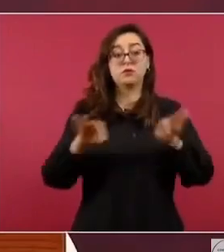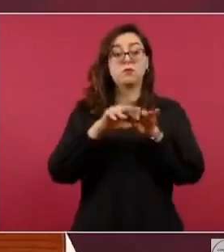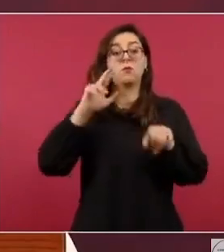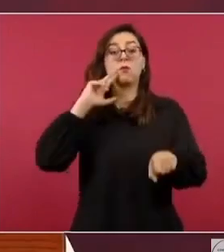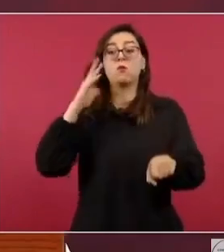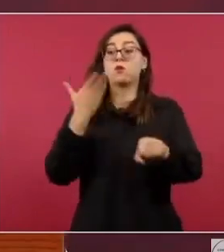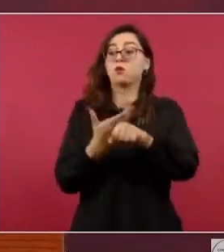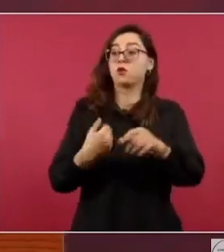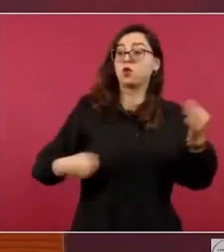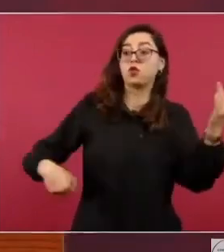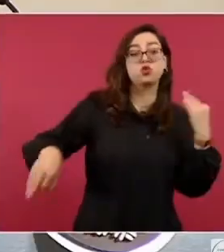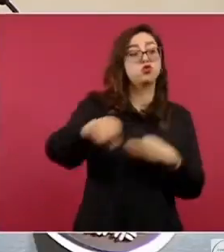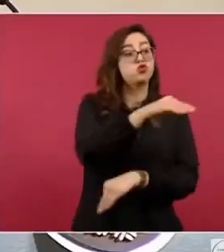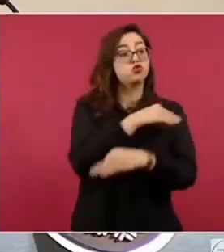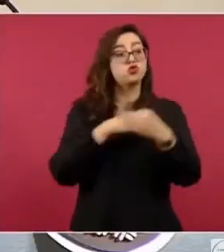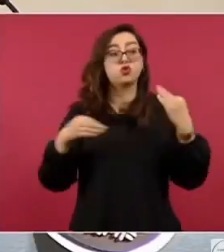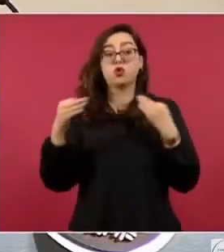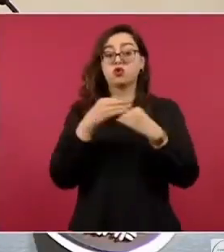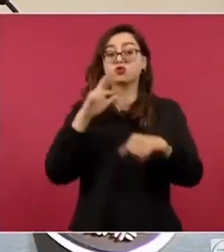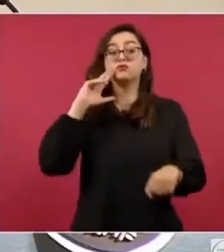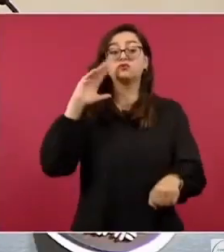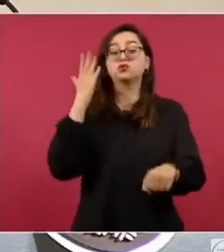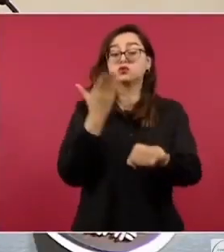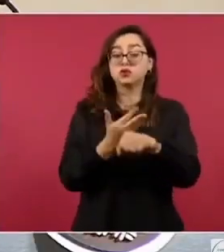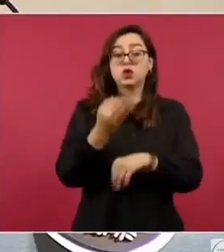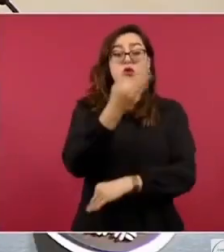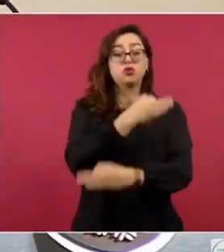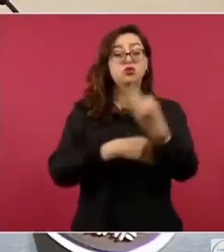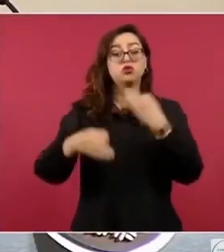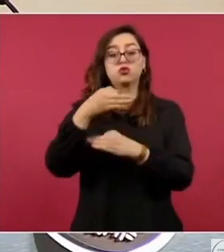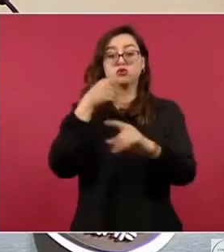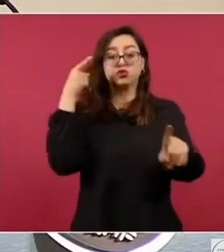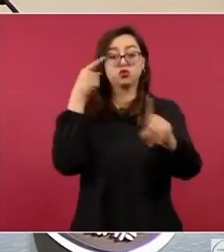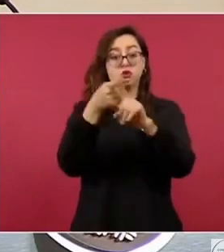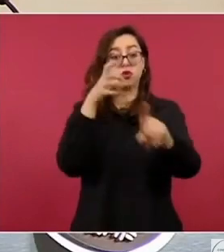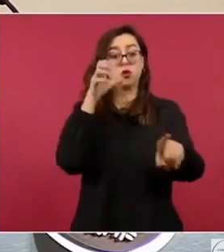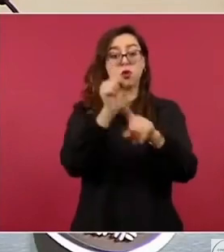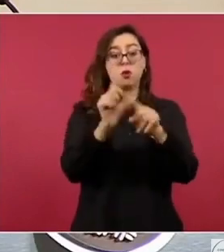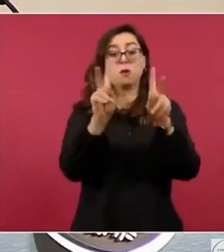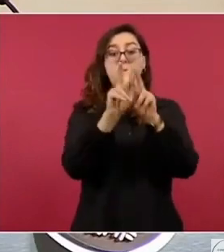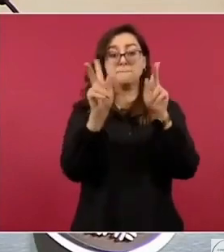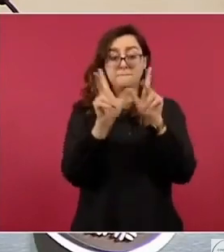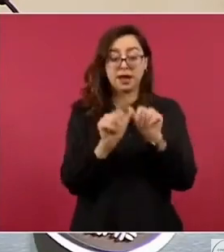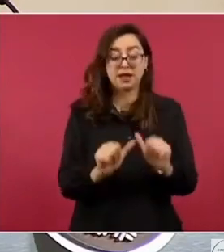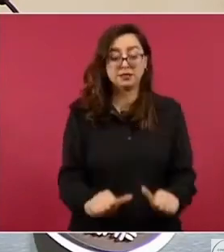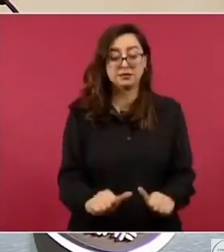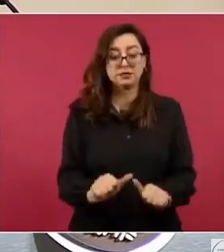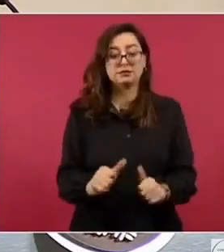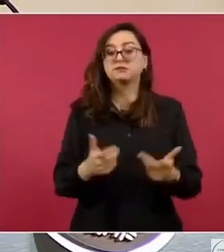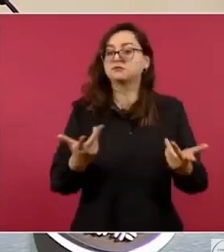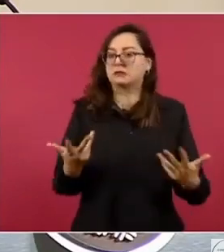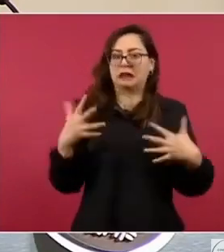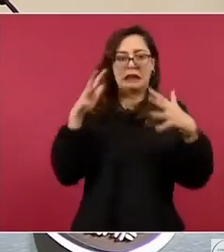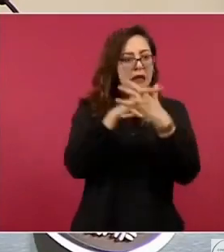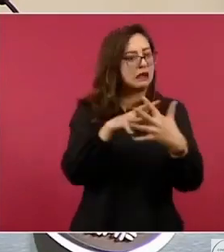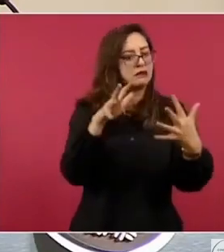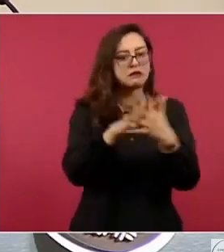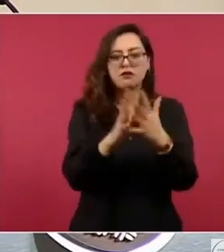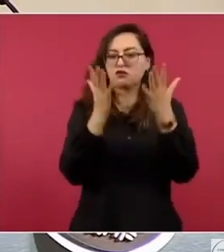no venimos a ganar una guerra, venimos a construir la paz. Para informar sobre los